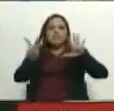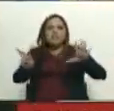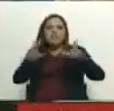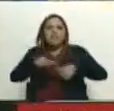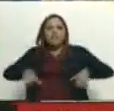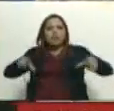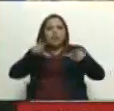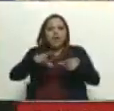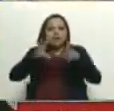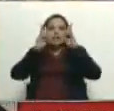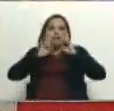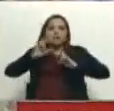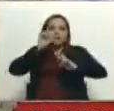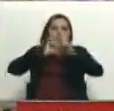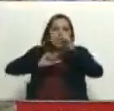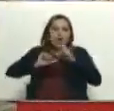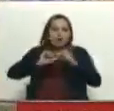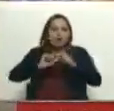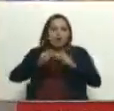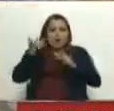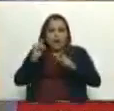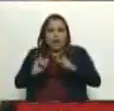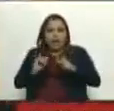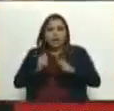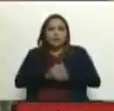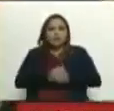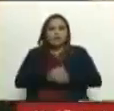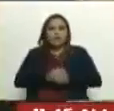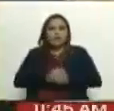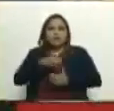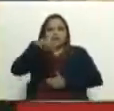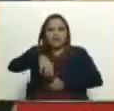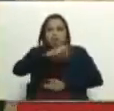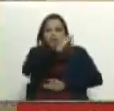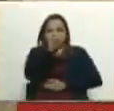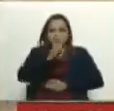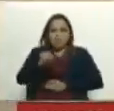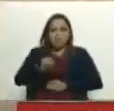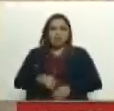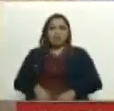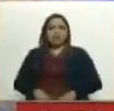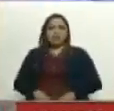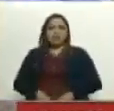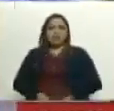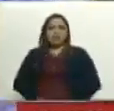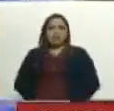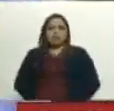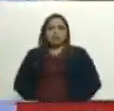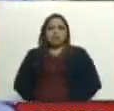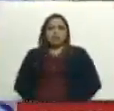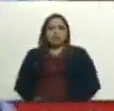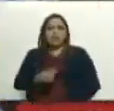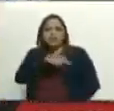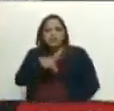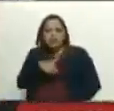tratamiento que están en el estado Zulia y que hemos priorizado